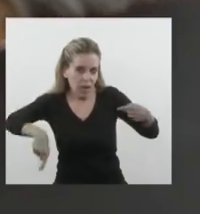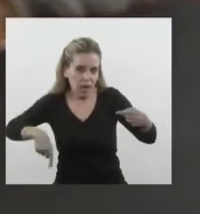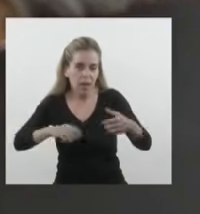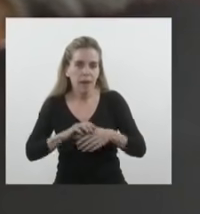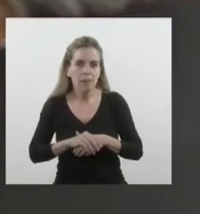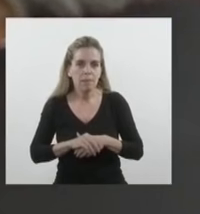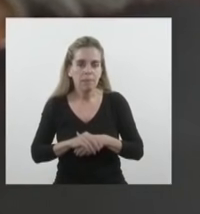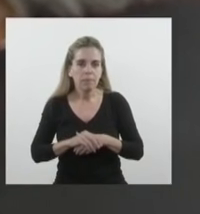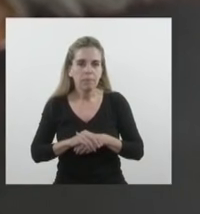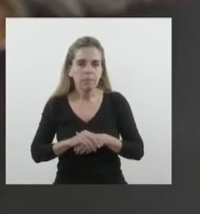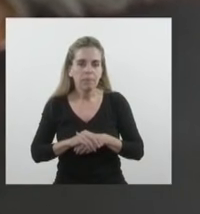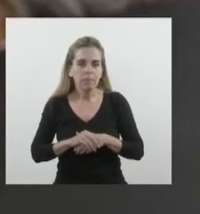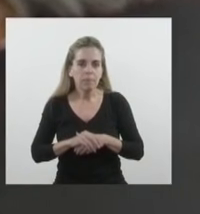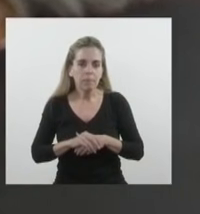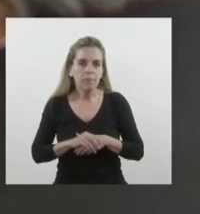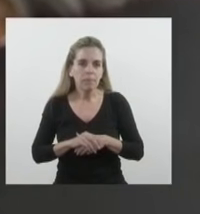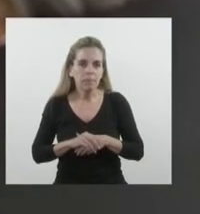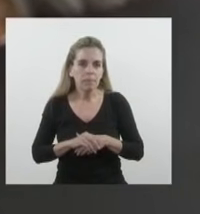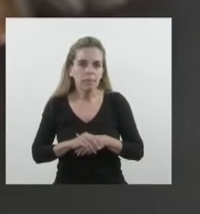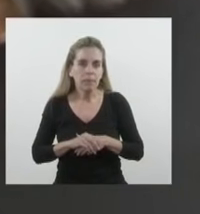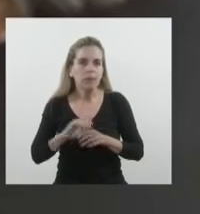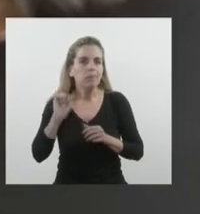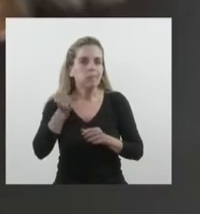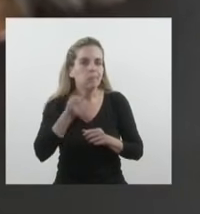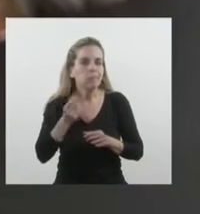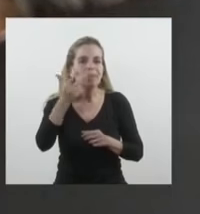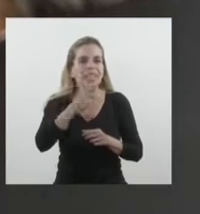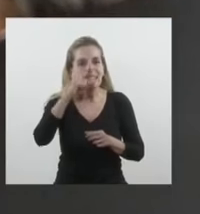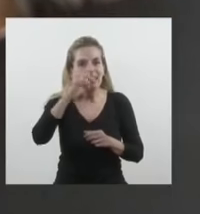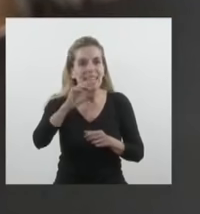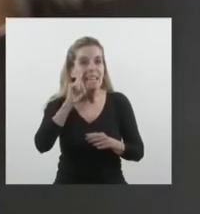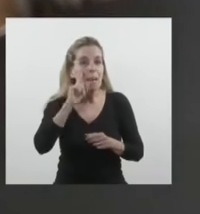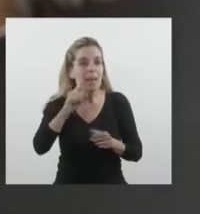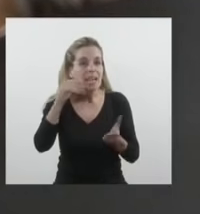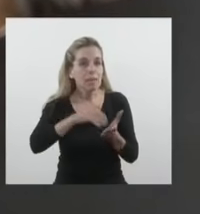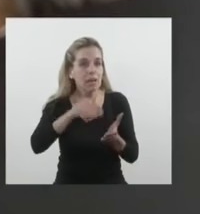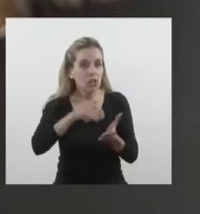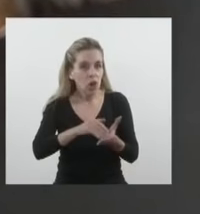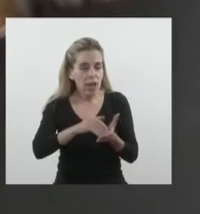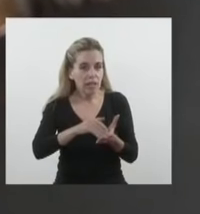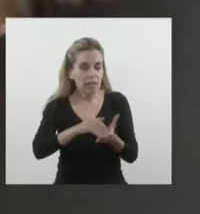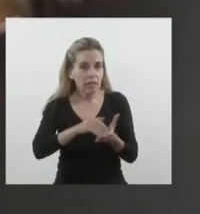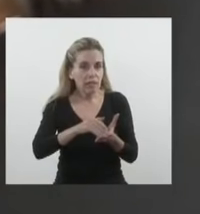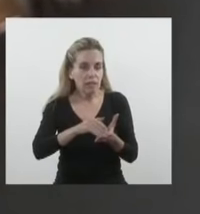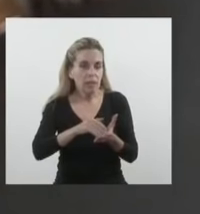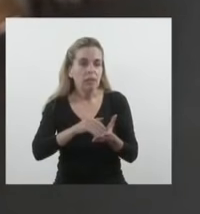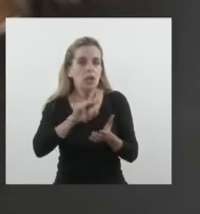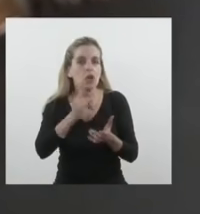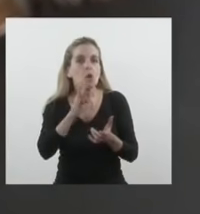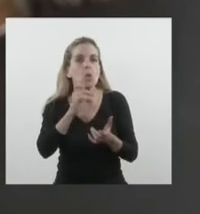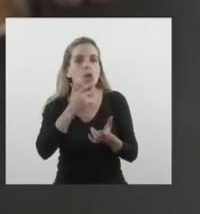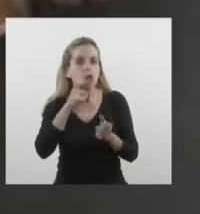hemos tenido 370 mil millones de euros de